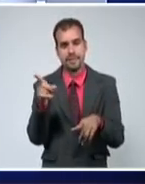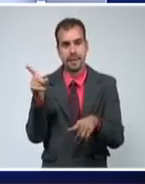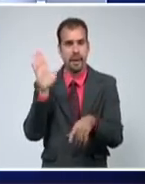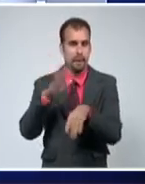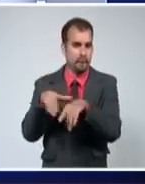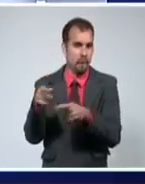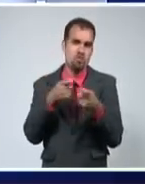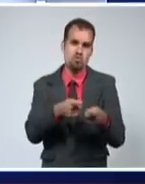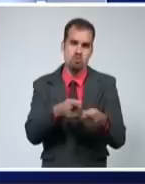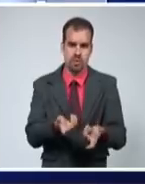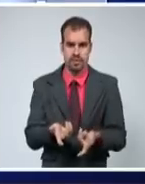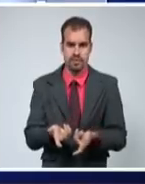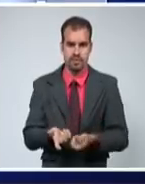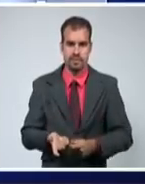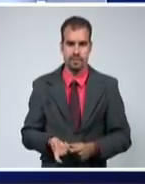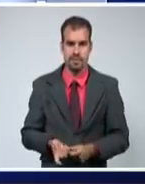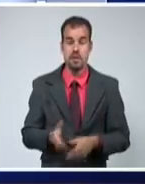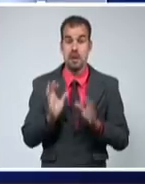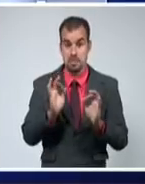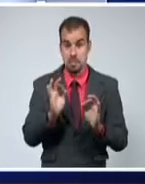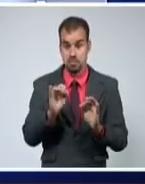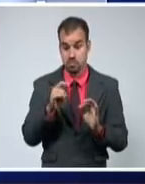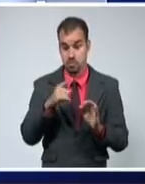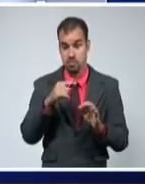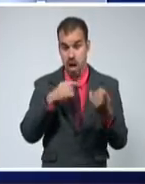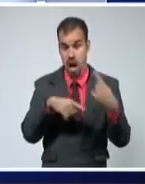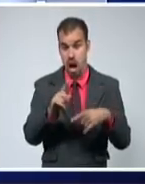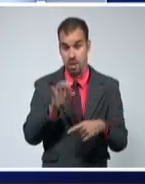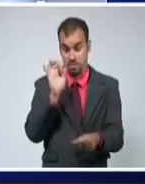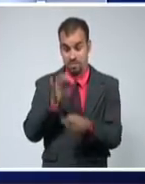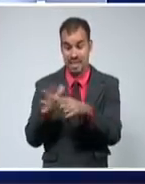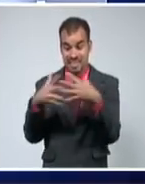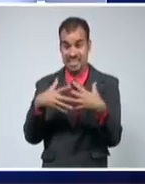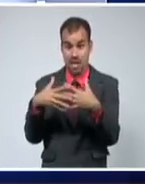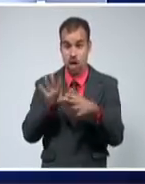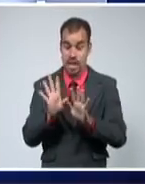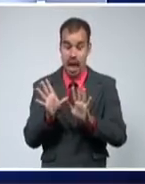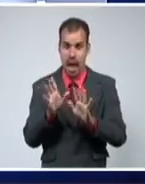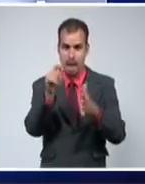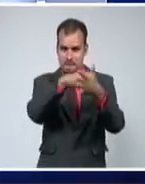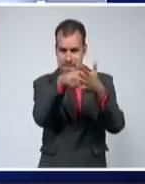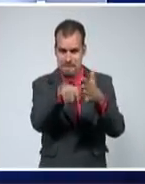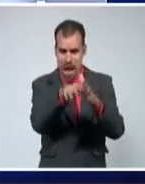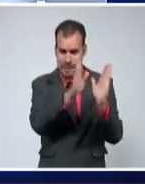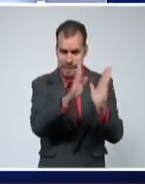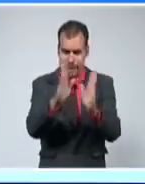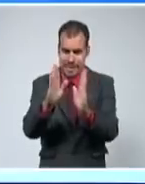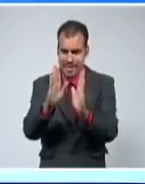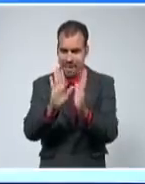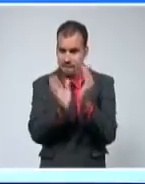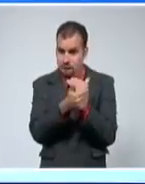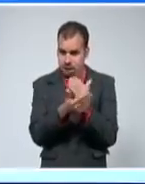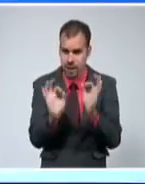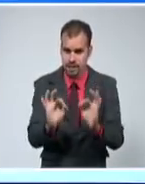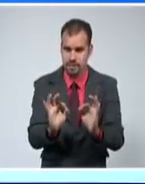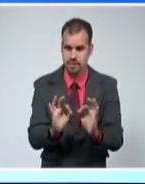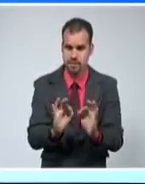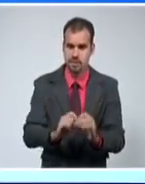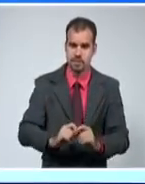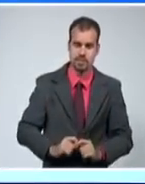ejecuten ejemplo esta acción que ahora desde los eeuu está coordinando secretamente cuál es el motivo